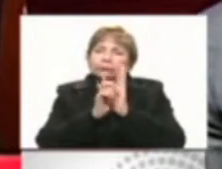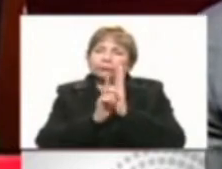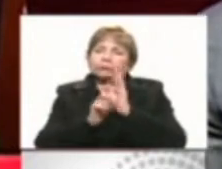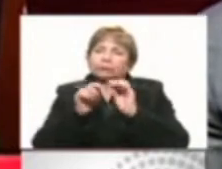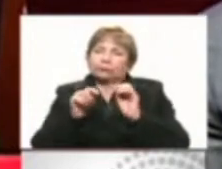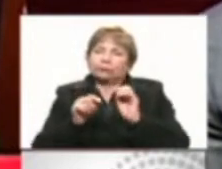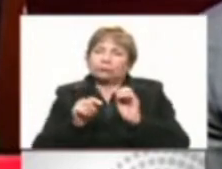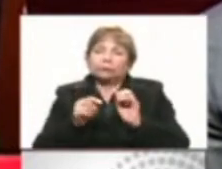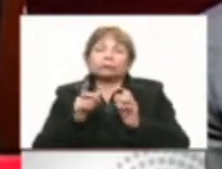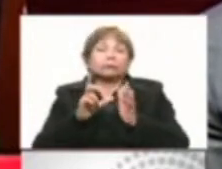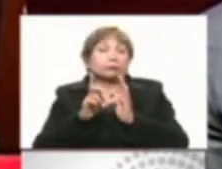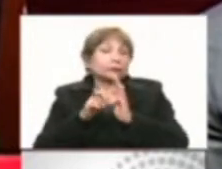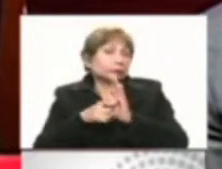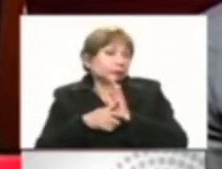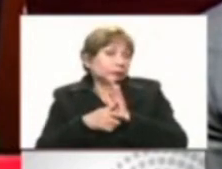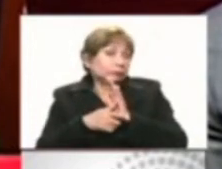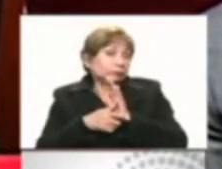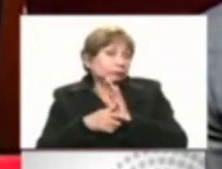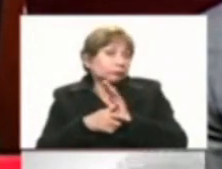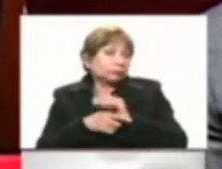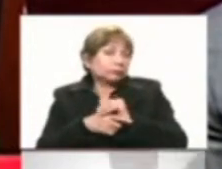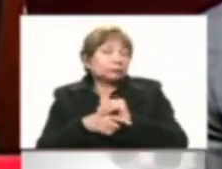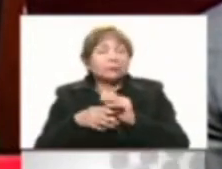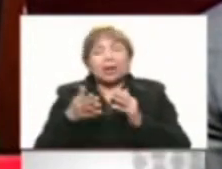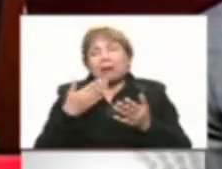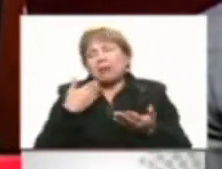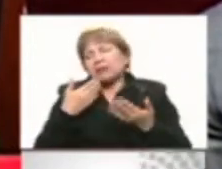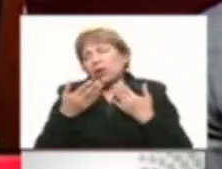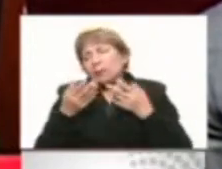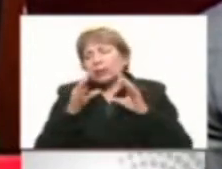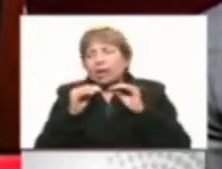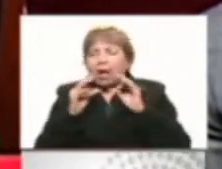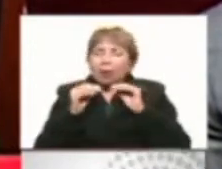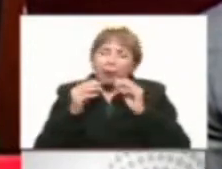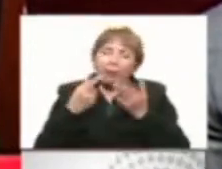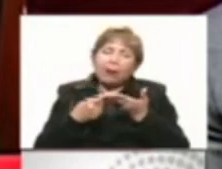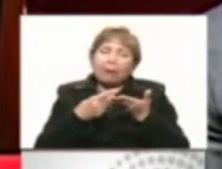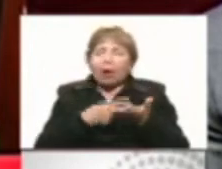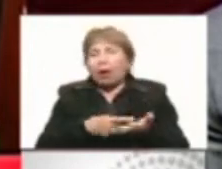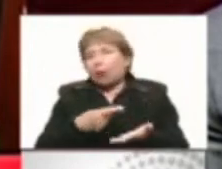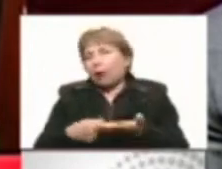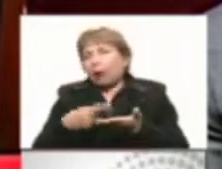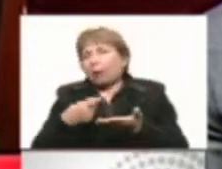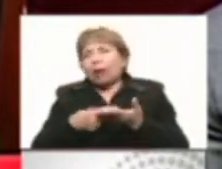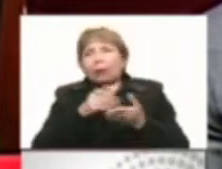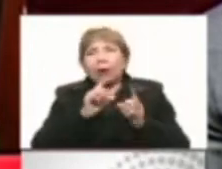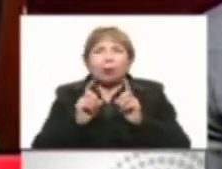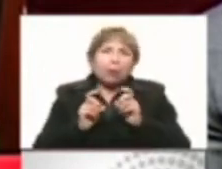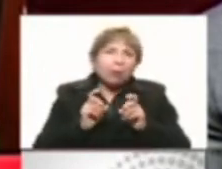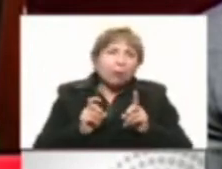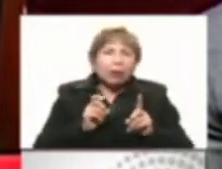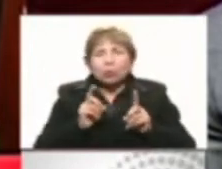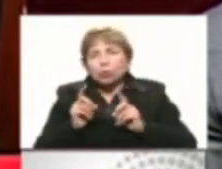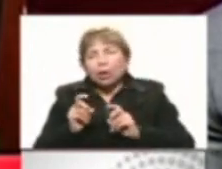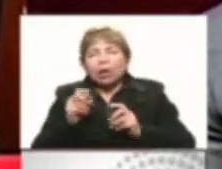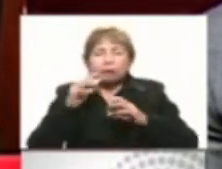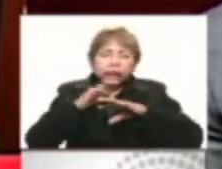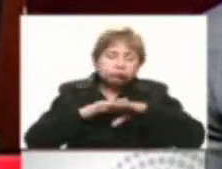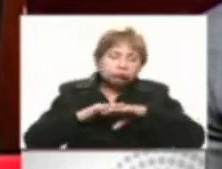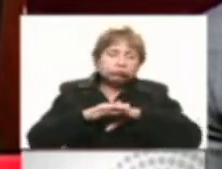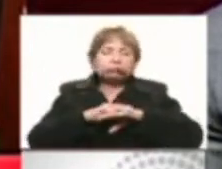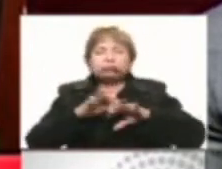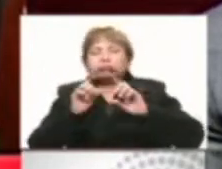tema, que desde luego tienen que ser materia de diálogo, de concertación, acotados y sujetos a la revisión